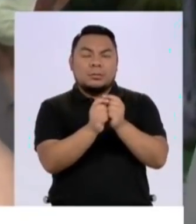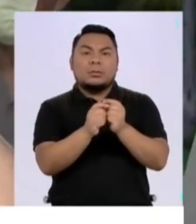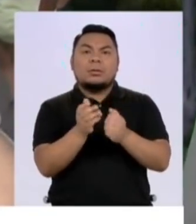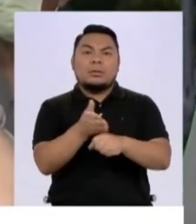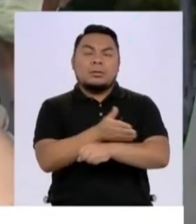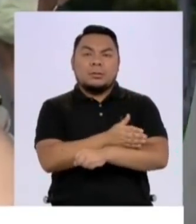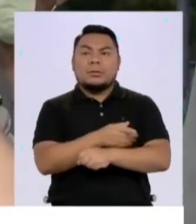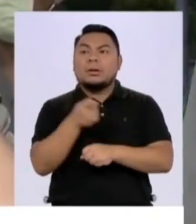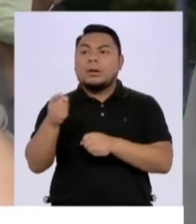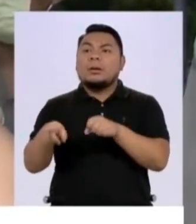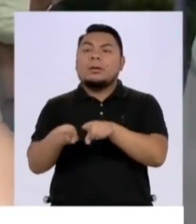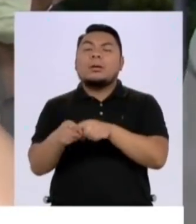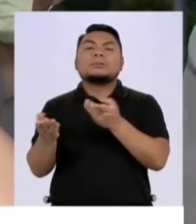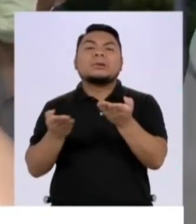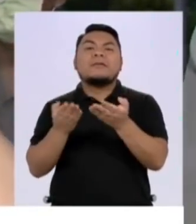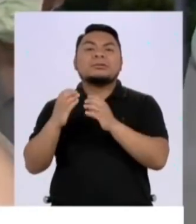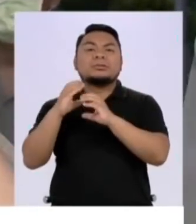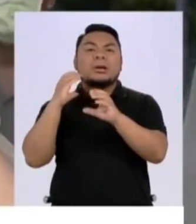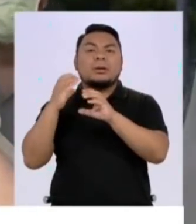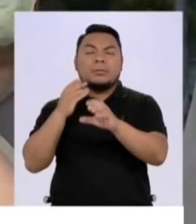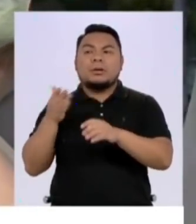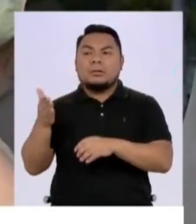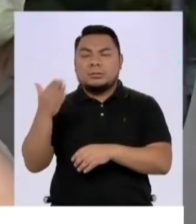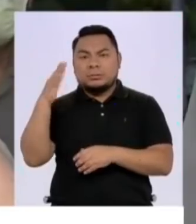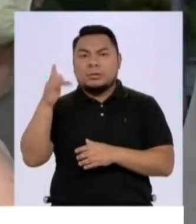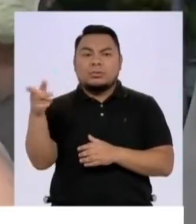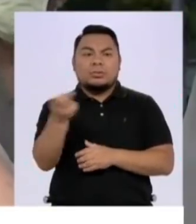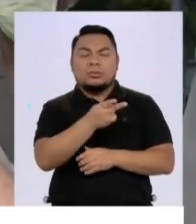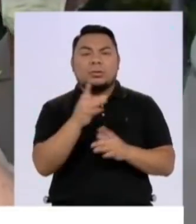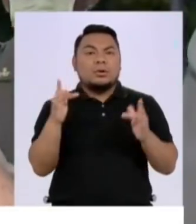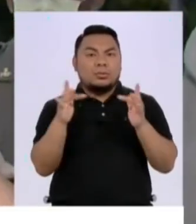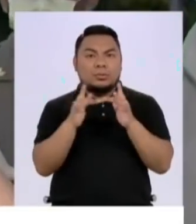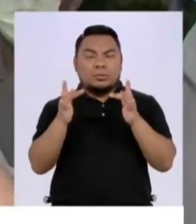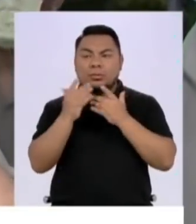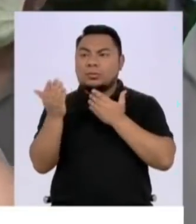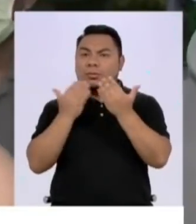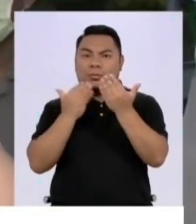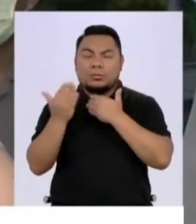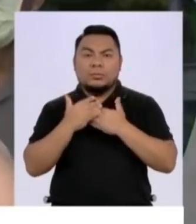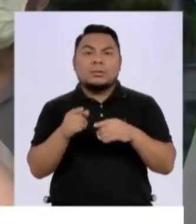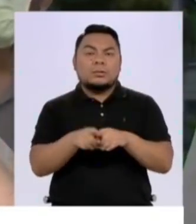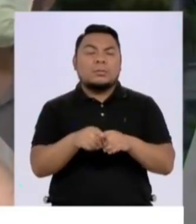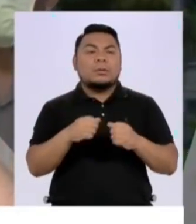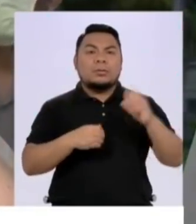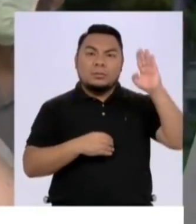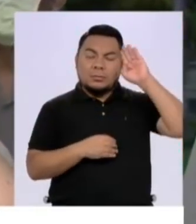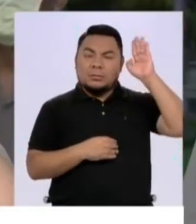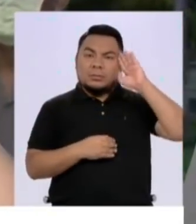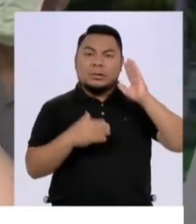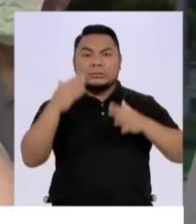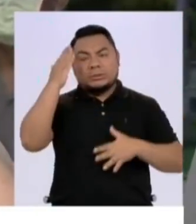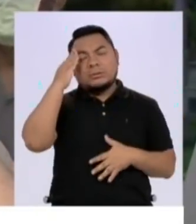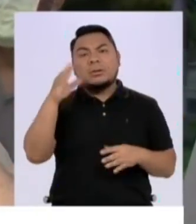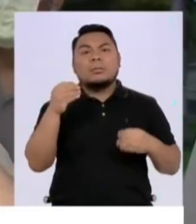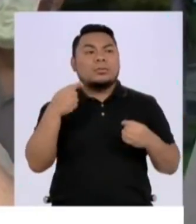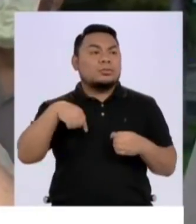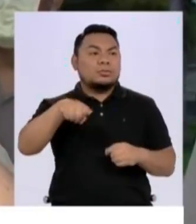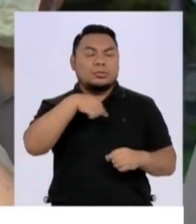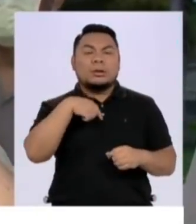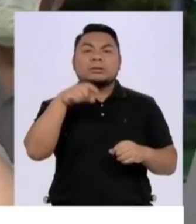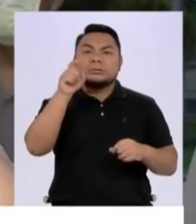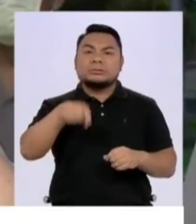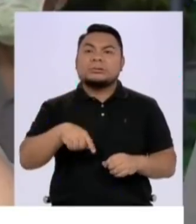propias empresas, haya pues un nivel de comunicación con las fuerzas del orden, con los que tenemos que controlar estas